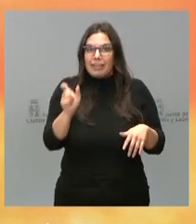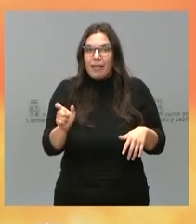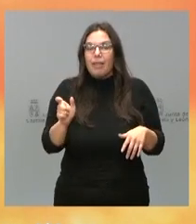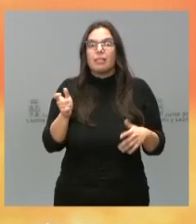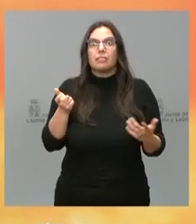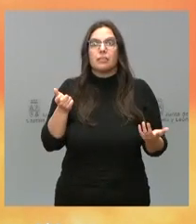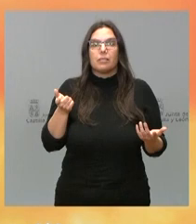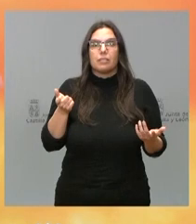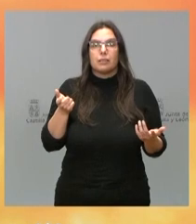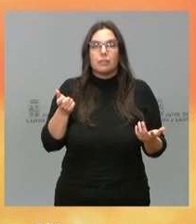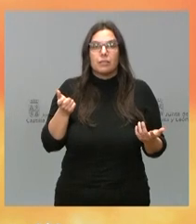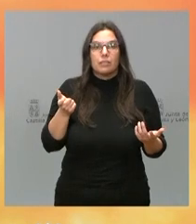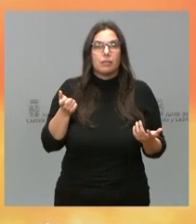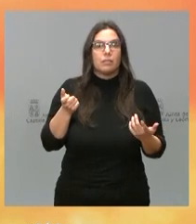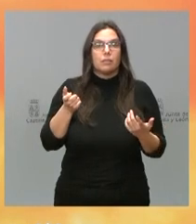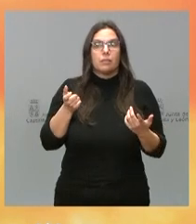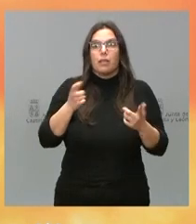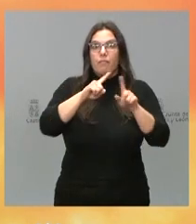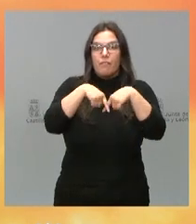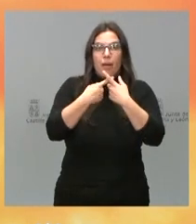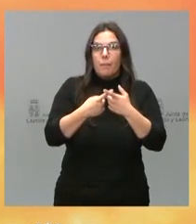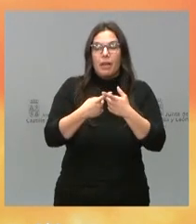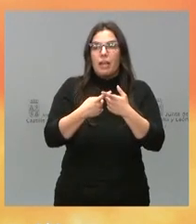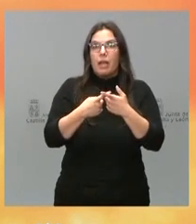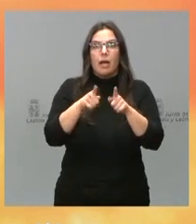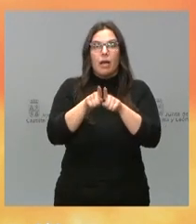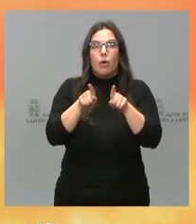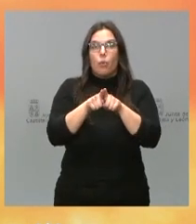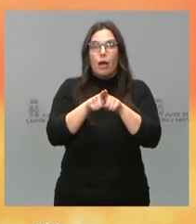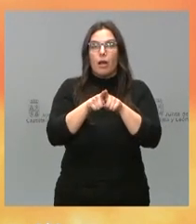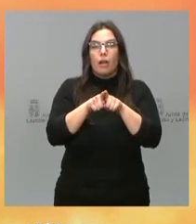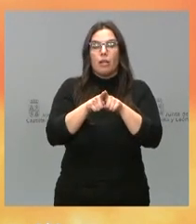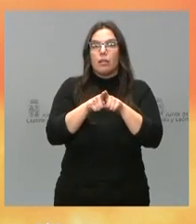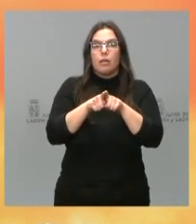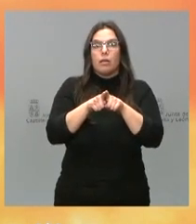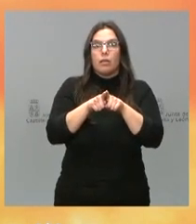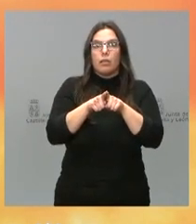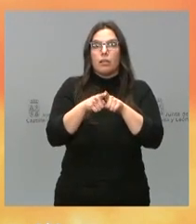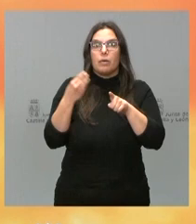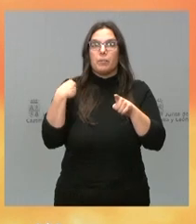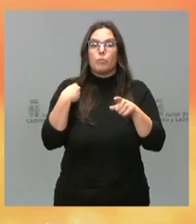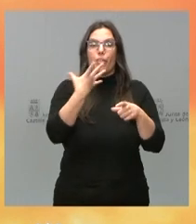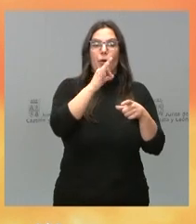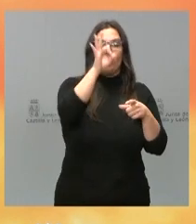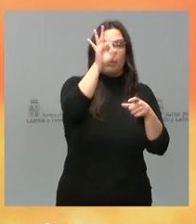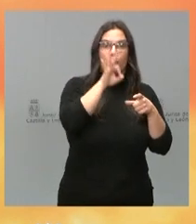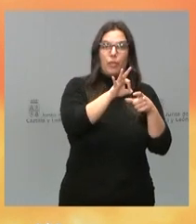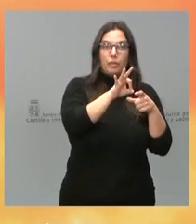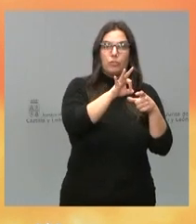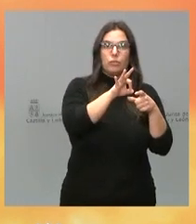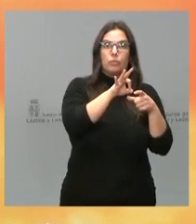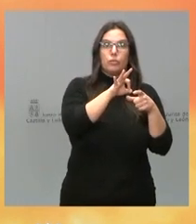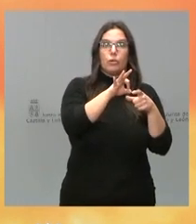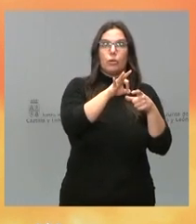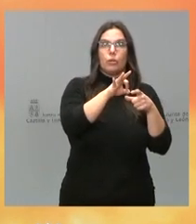y de la utilización de las familias eso es una tarjeta prepago que queda ahí se recarga un 50% llega la